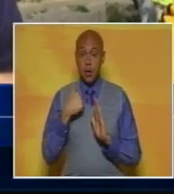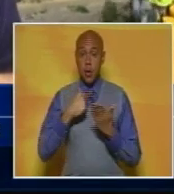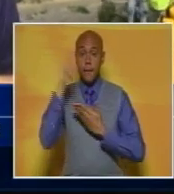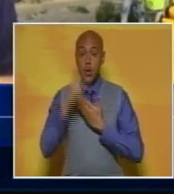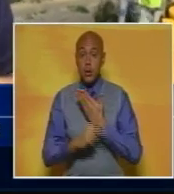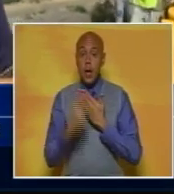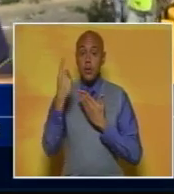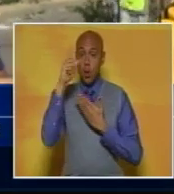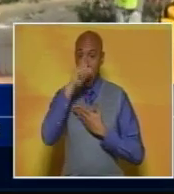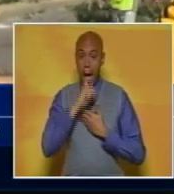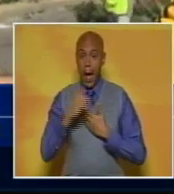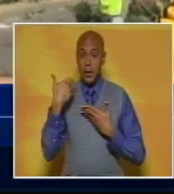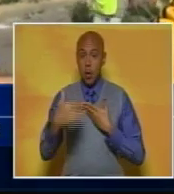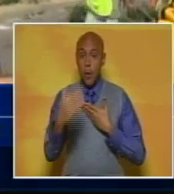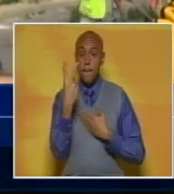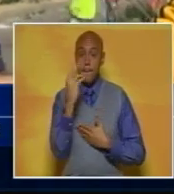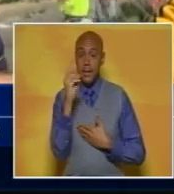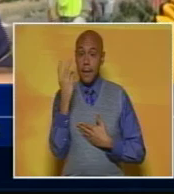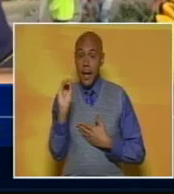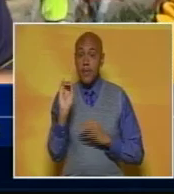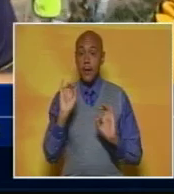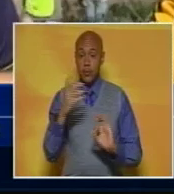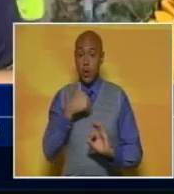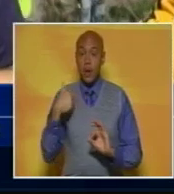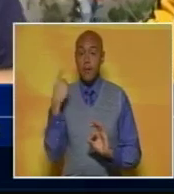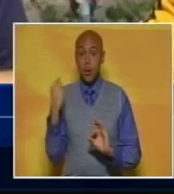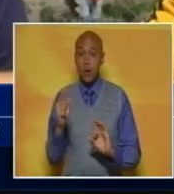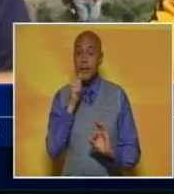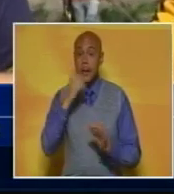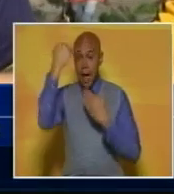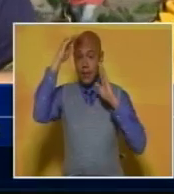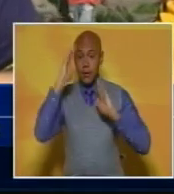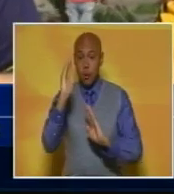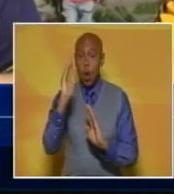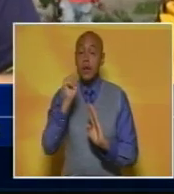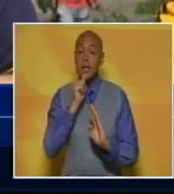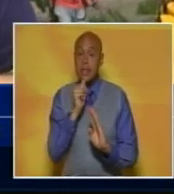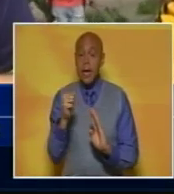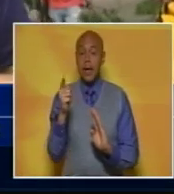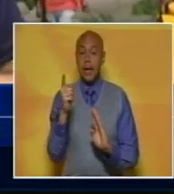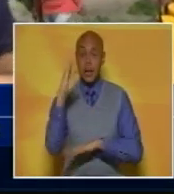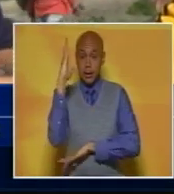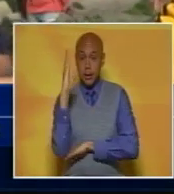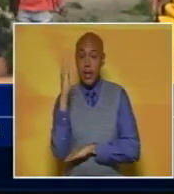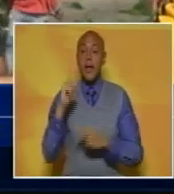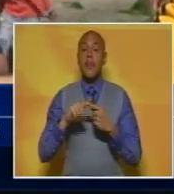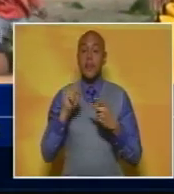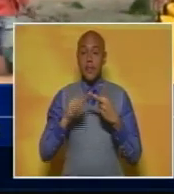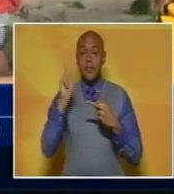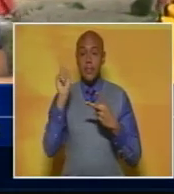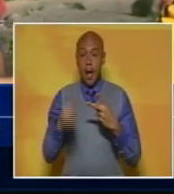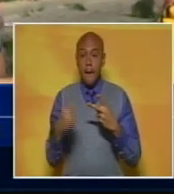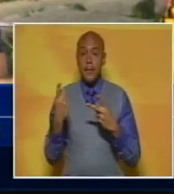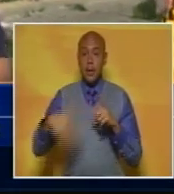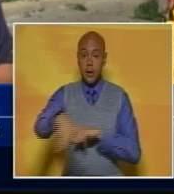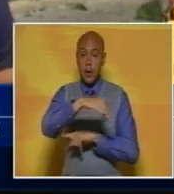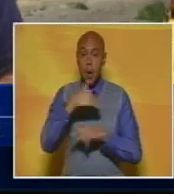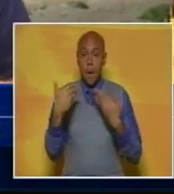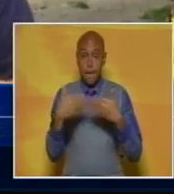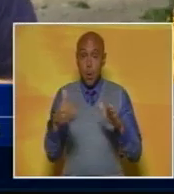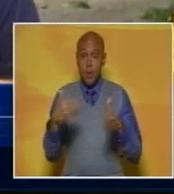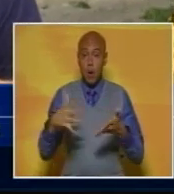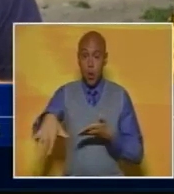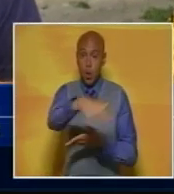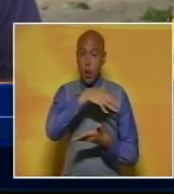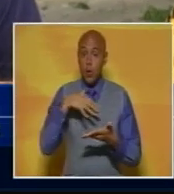desarrollar durante este año 2020, bueno, va cargado de la atención tanto a los centros religiosos como a los centros y espacios públicos dentro de